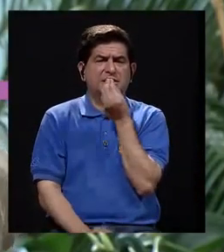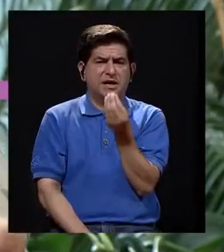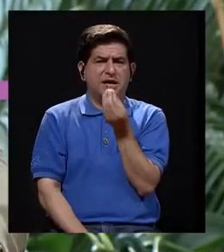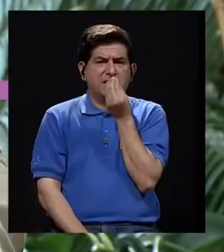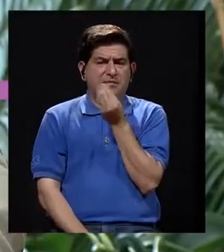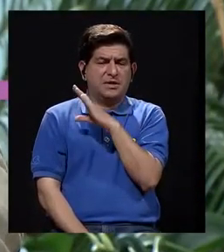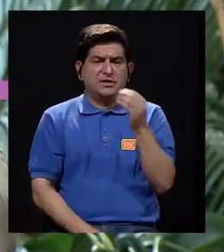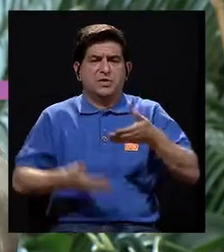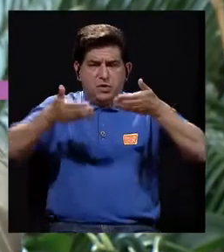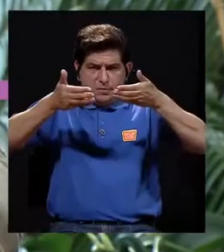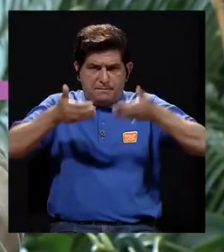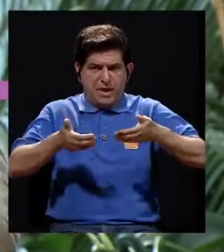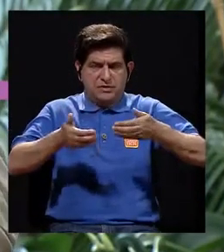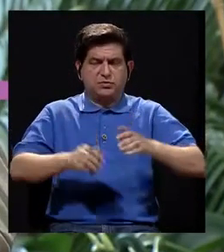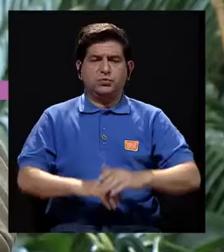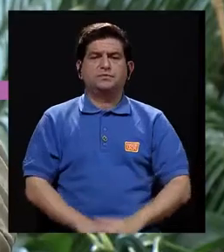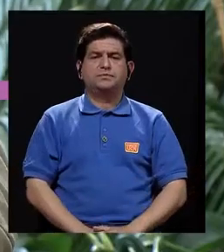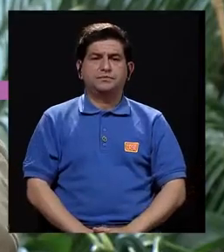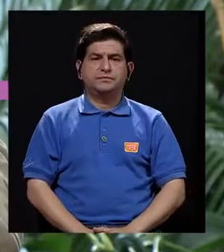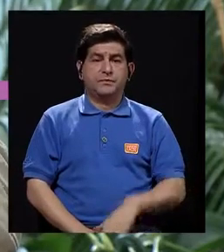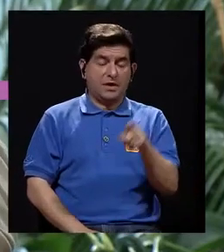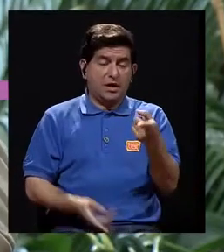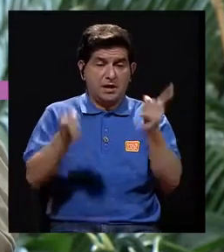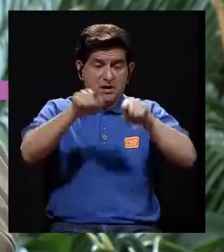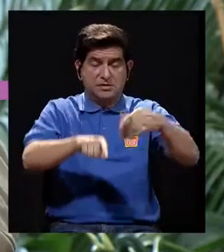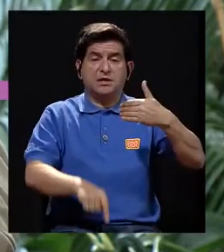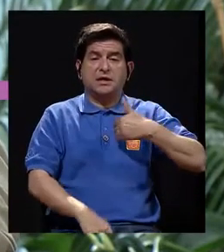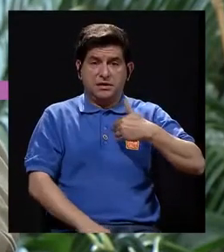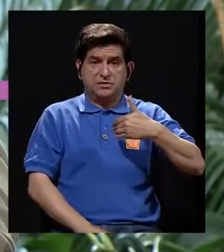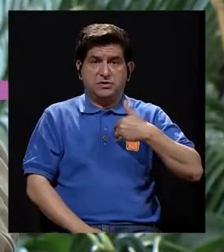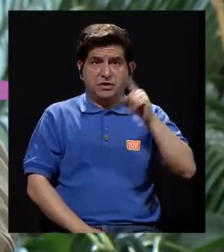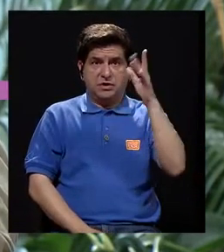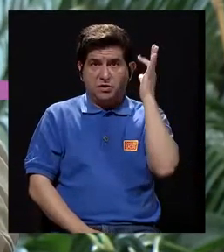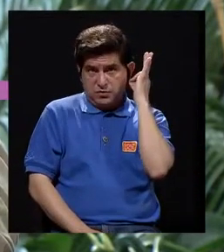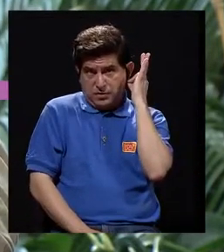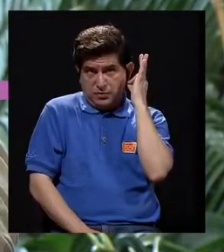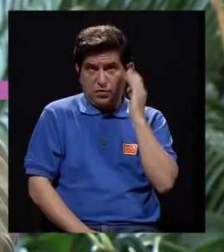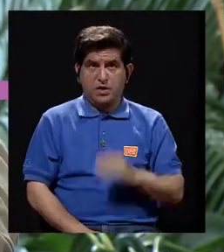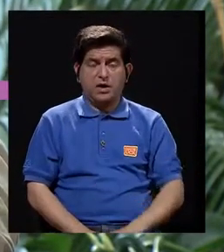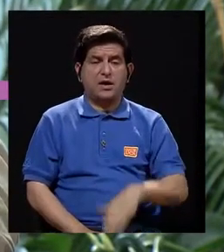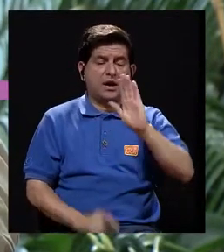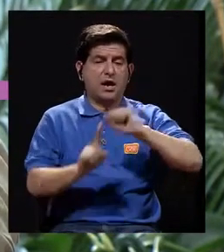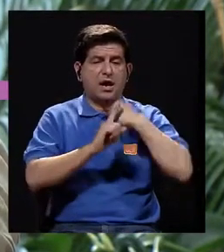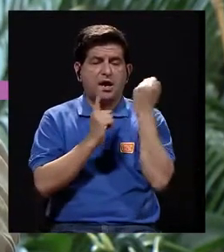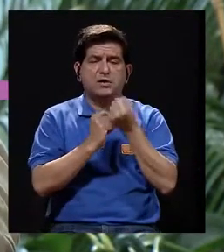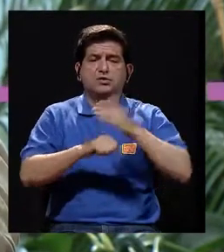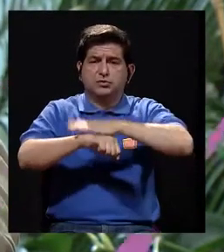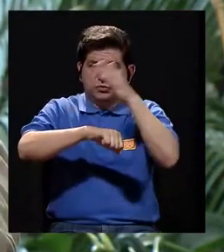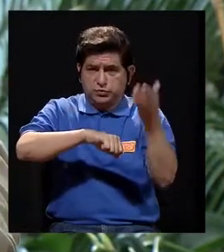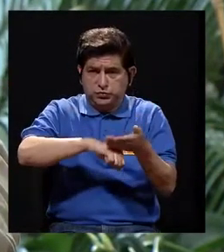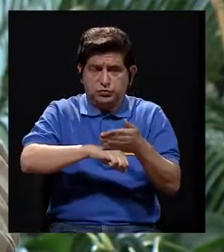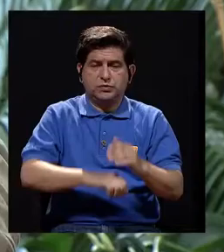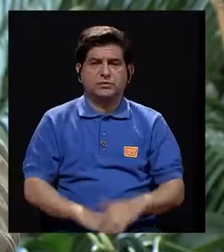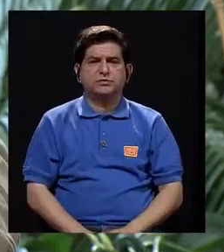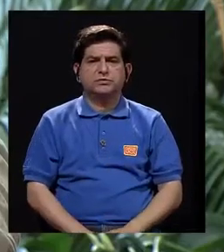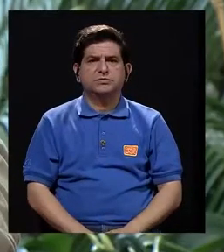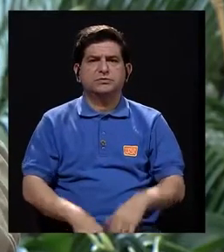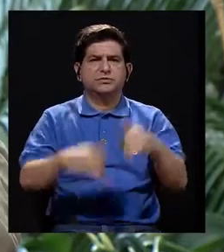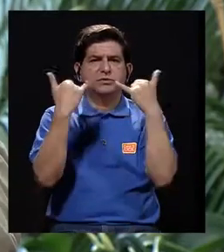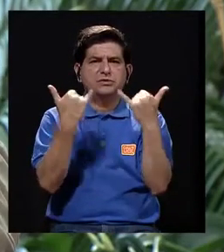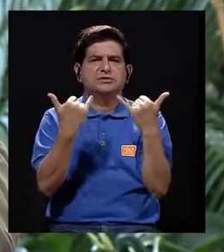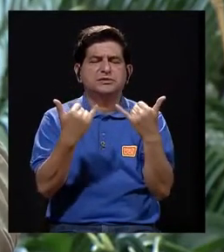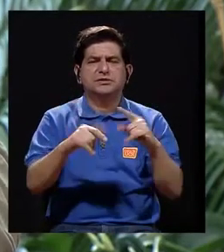de la alimentación y el peso que debe de tener una mujer en su estado de embarazo, porque pues,